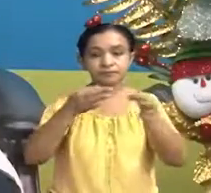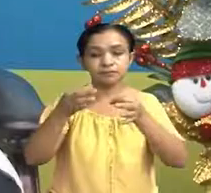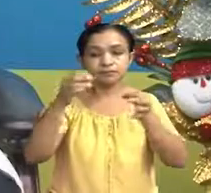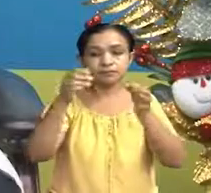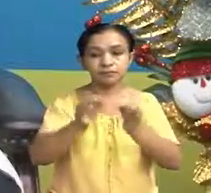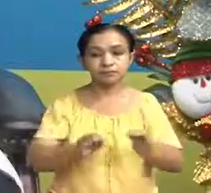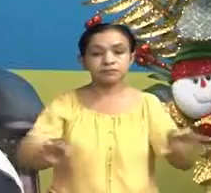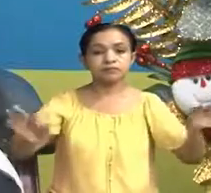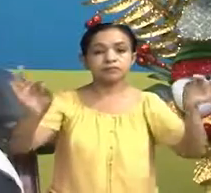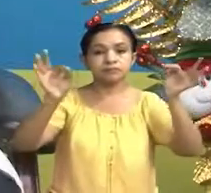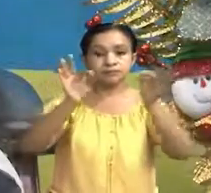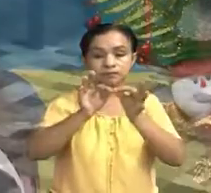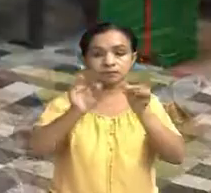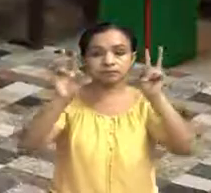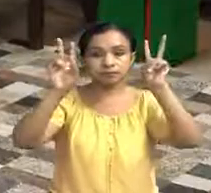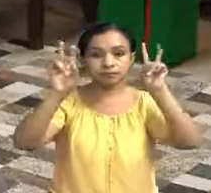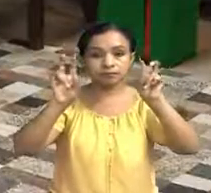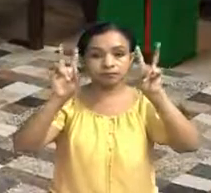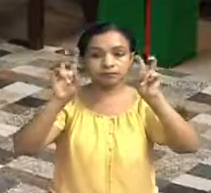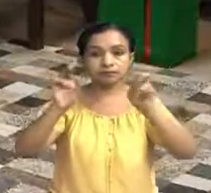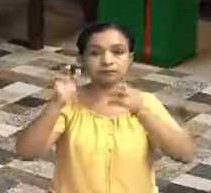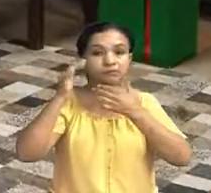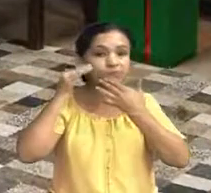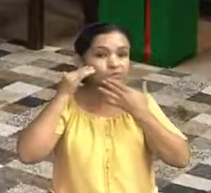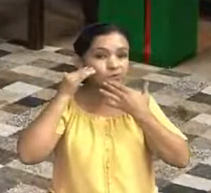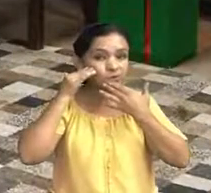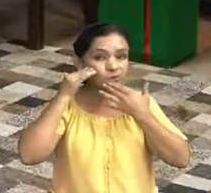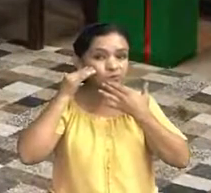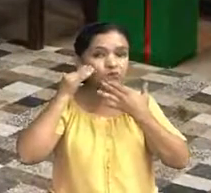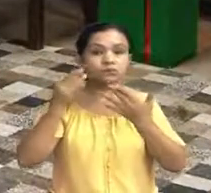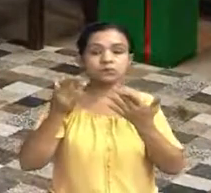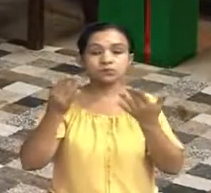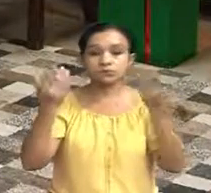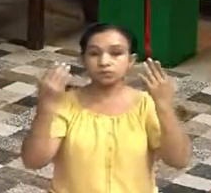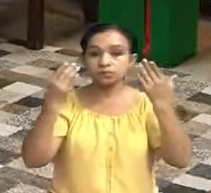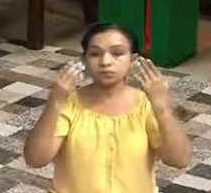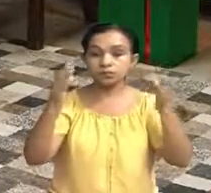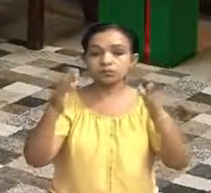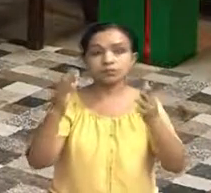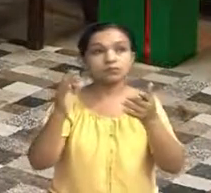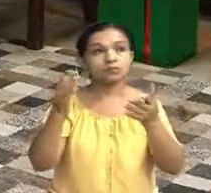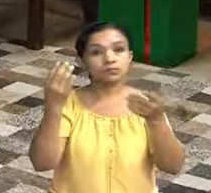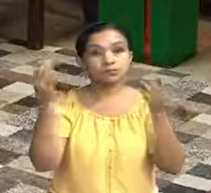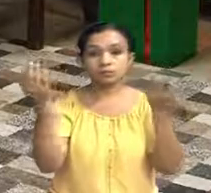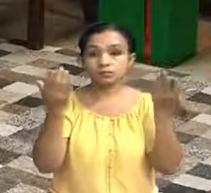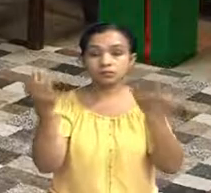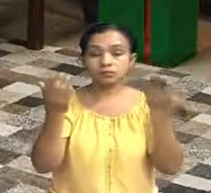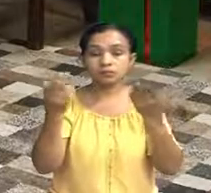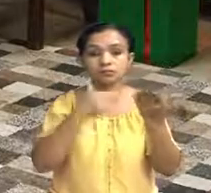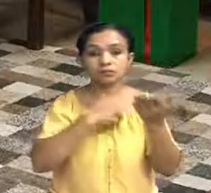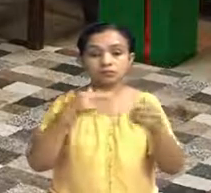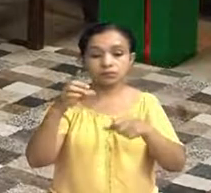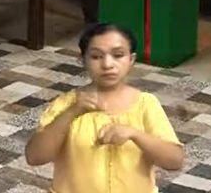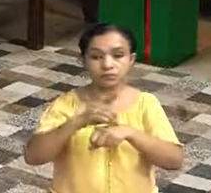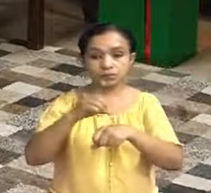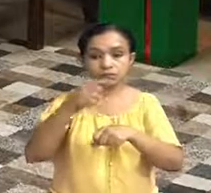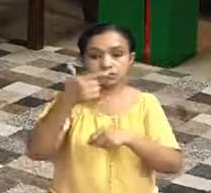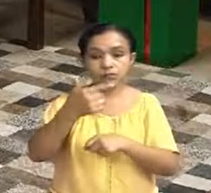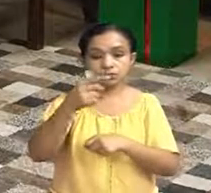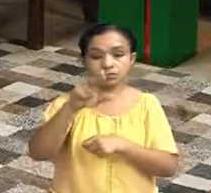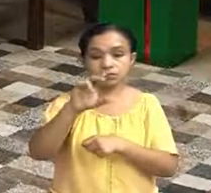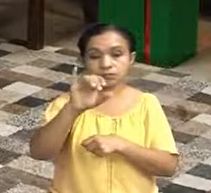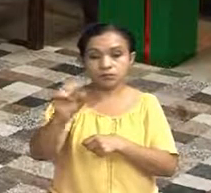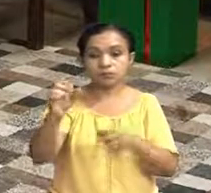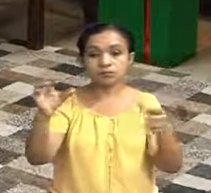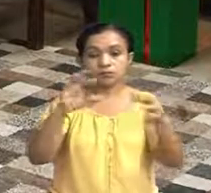este importante tema, como es la parálisis facial, los síntomas y sus causas. Es el doctor Genesis Crane, quien